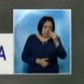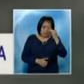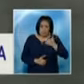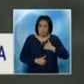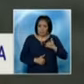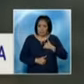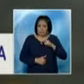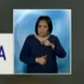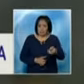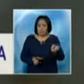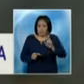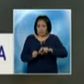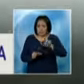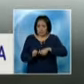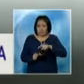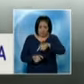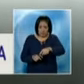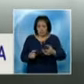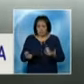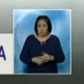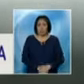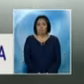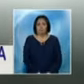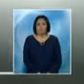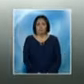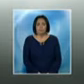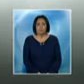presentes en este trágico enfrentamiento.